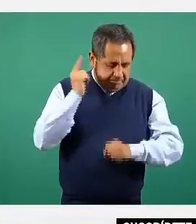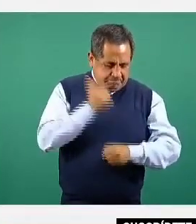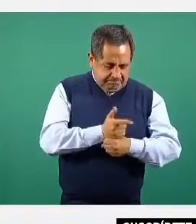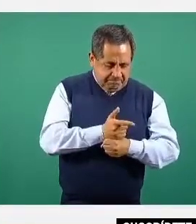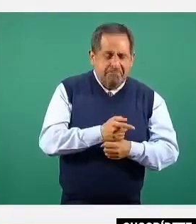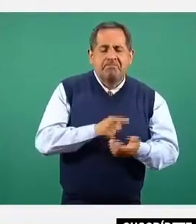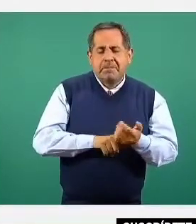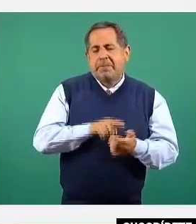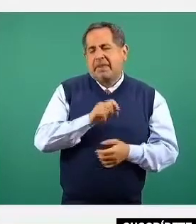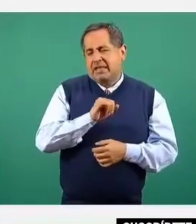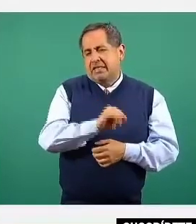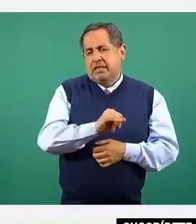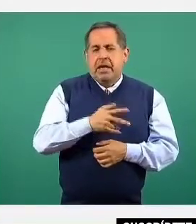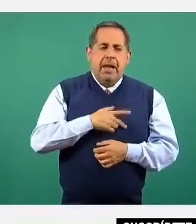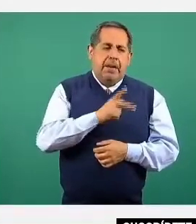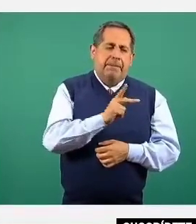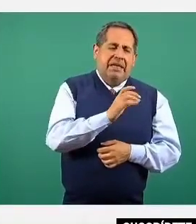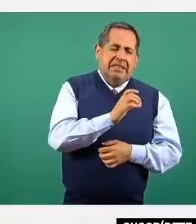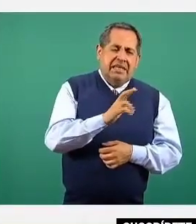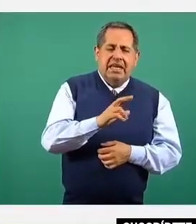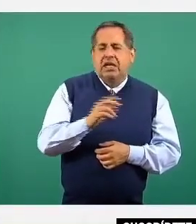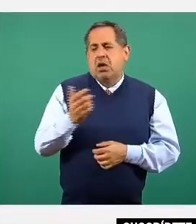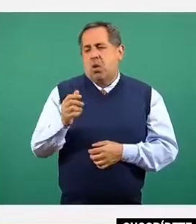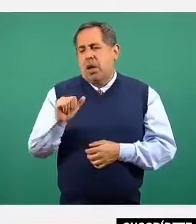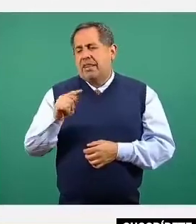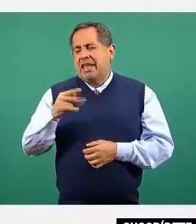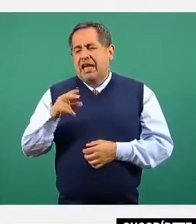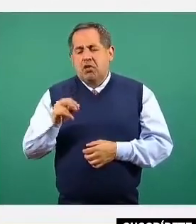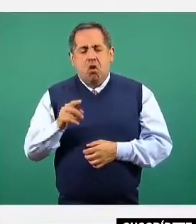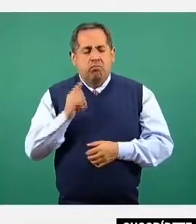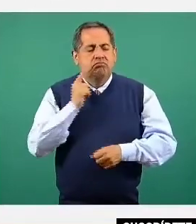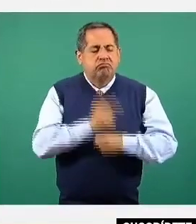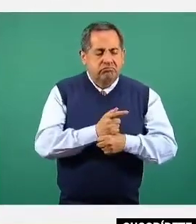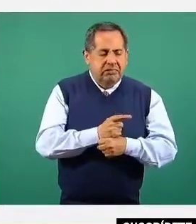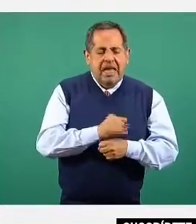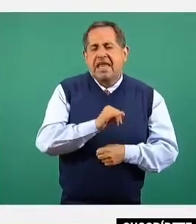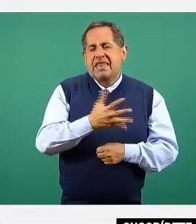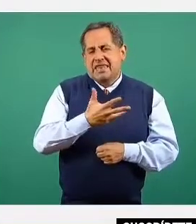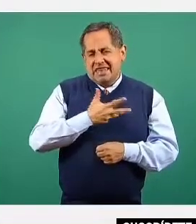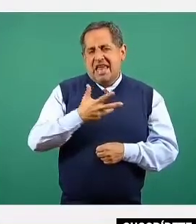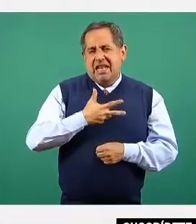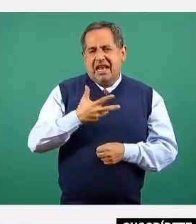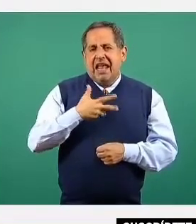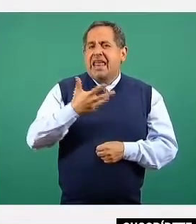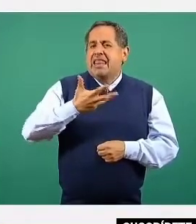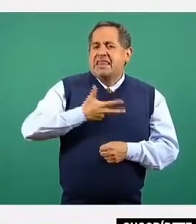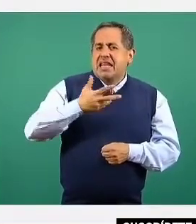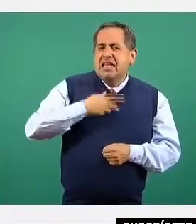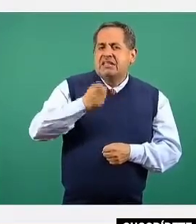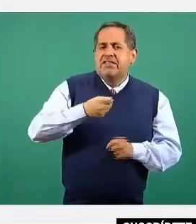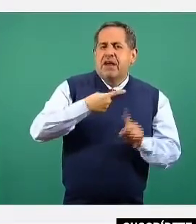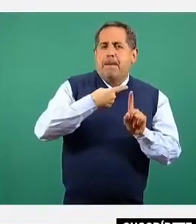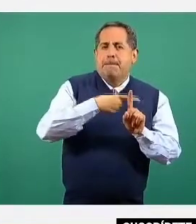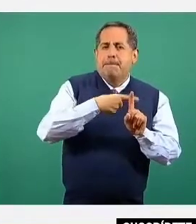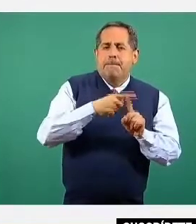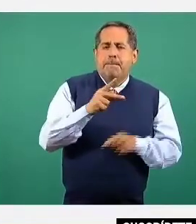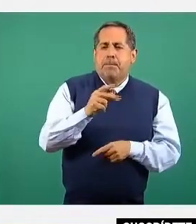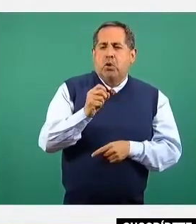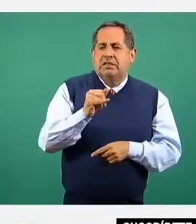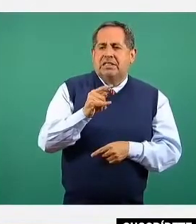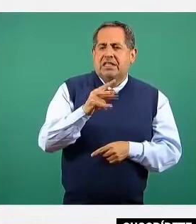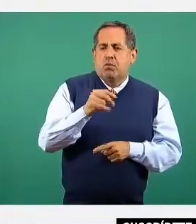de PCR o antigénica, positivos al virus SARS-CoV-2, y además le sumamos por porcentaje